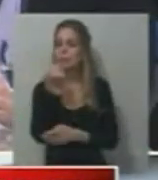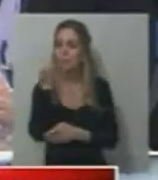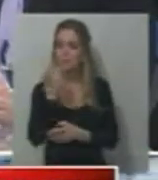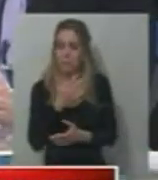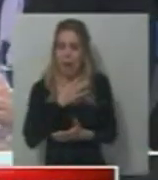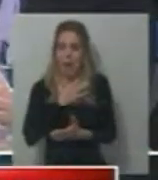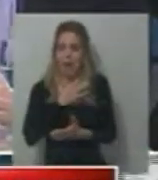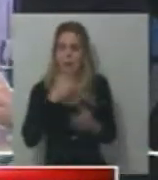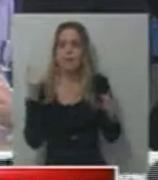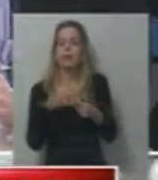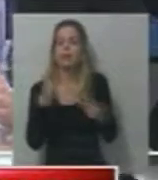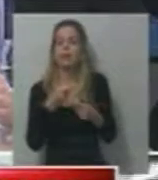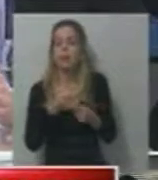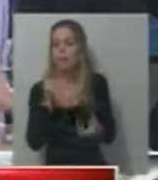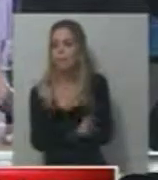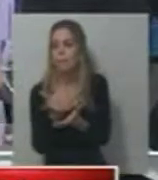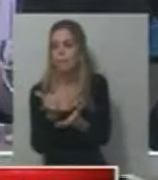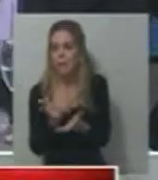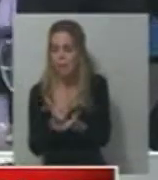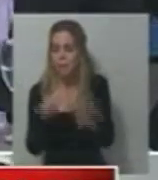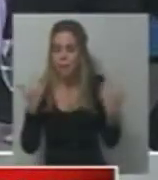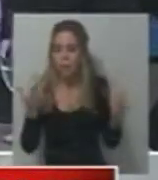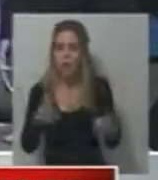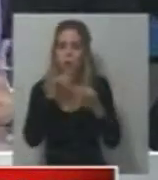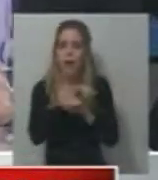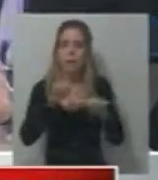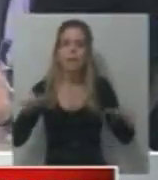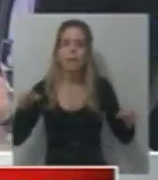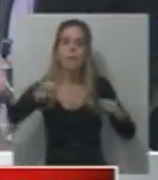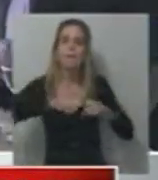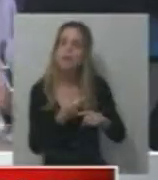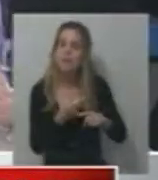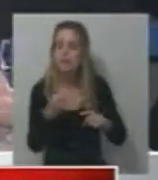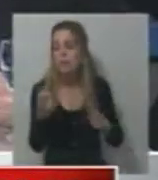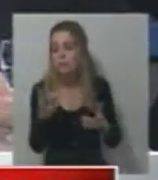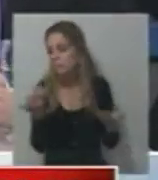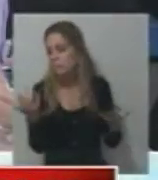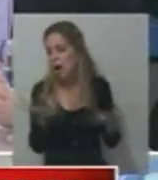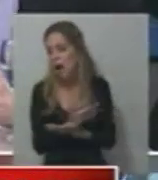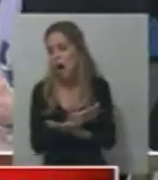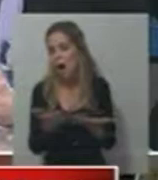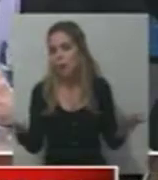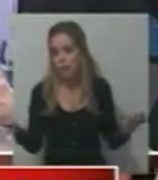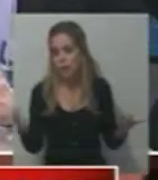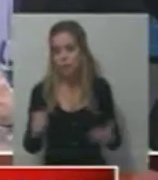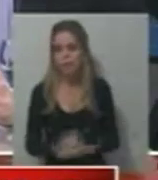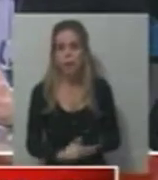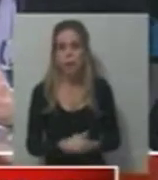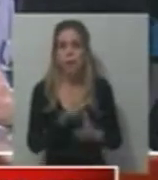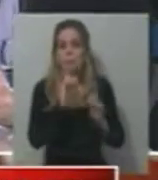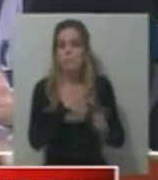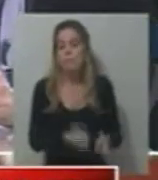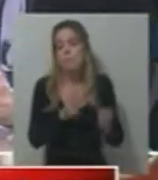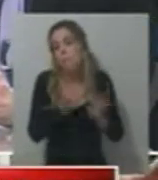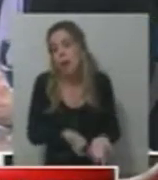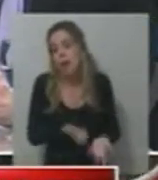Y eso generó una campaña chata desde el punto de vista del fondo político, desde el punto de vista conceptual. Pero, insisto, si me preguntás